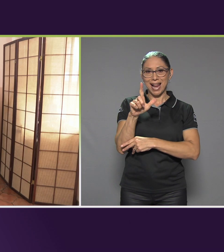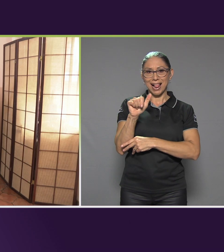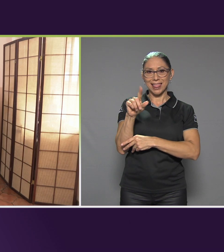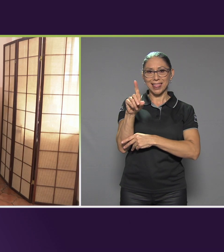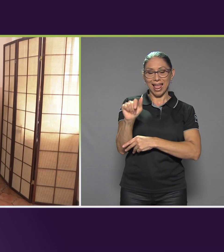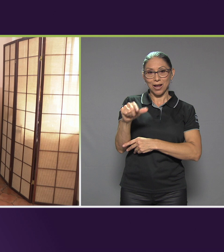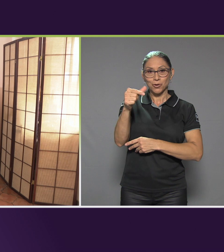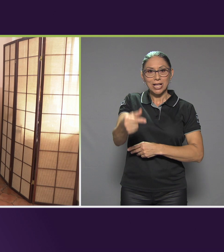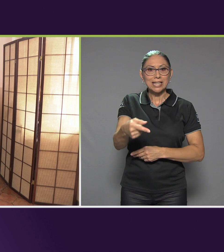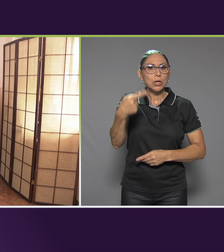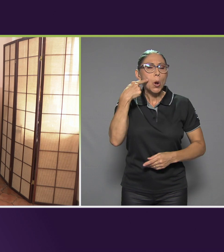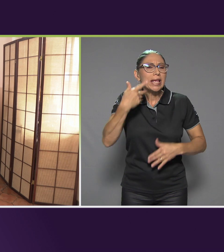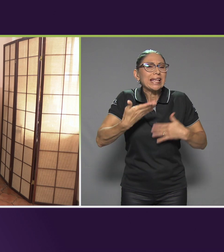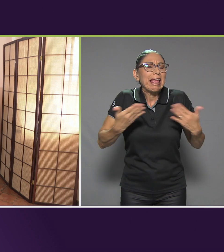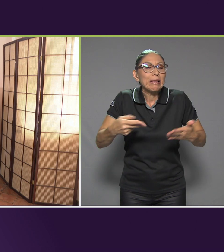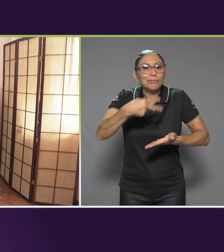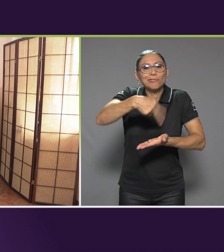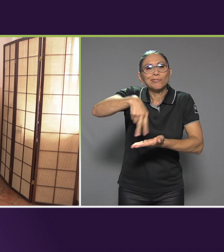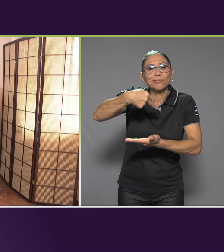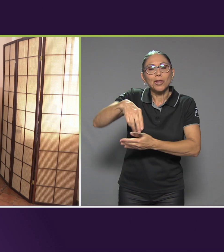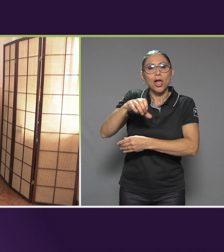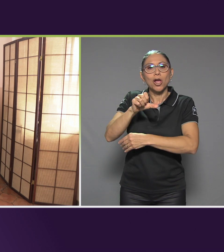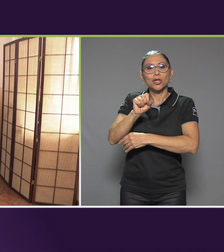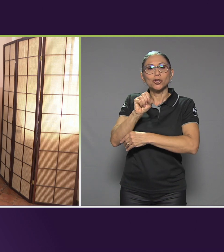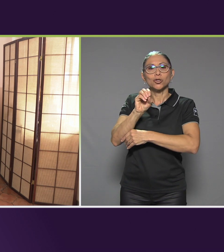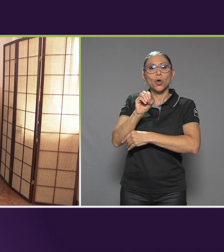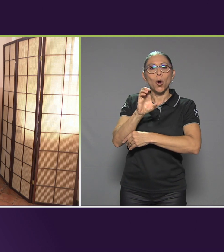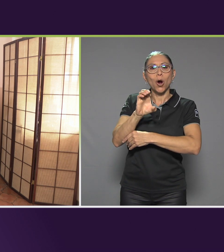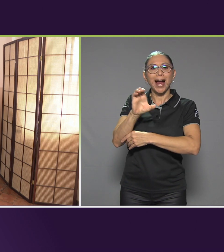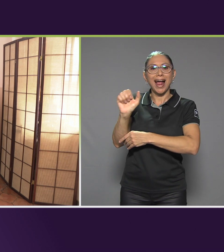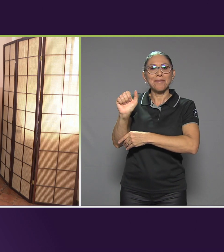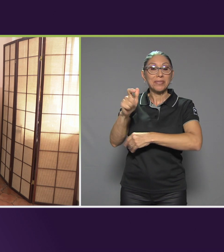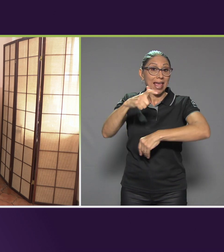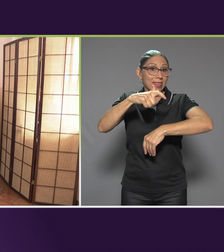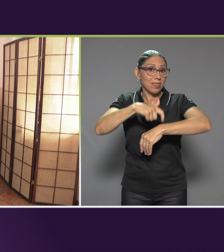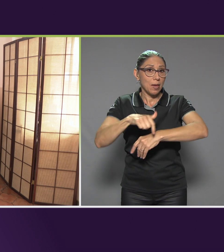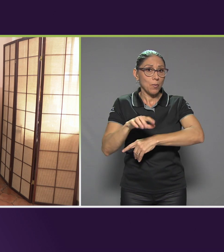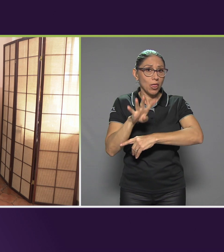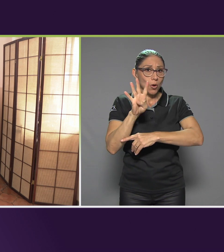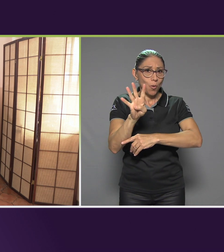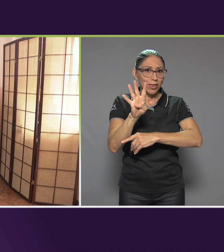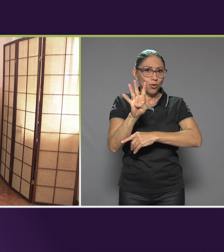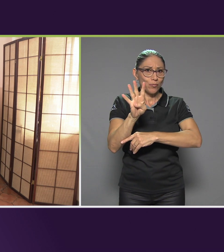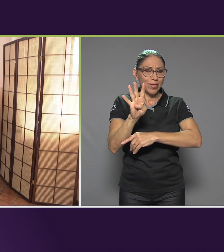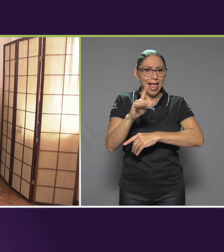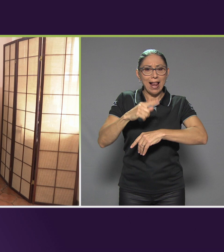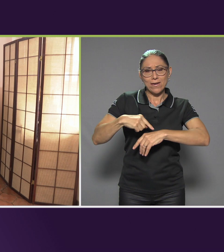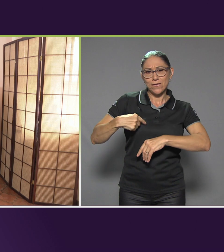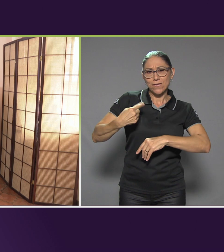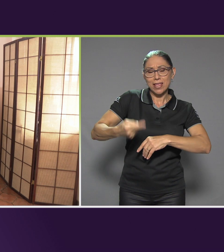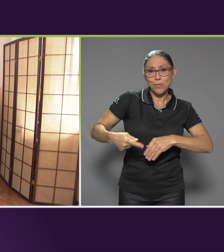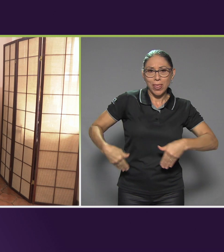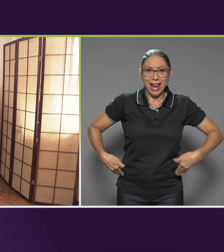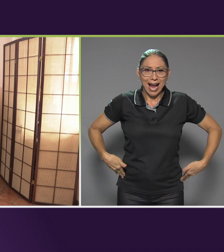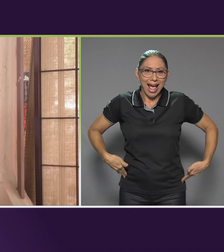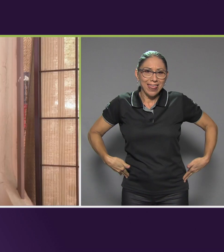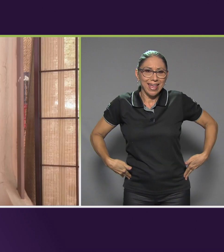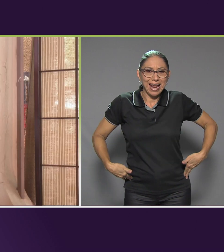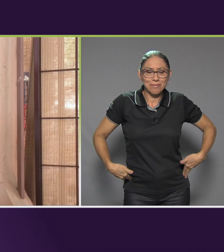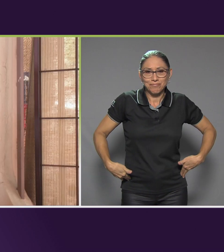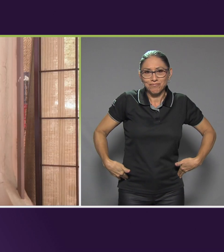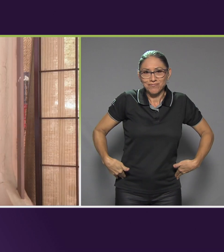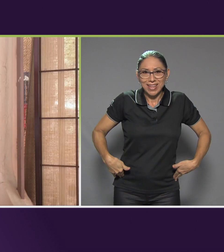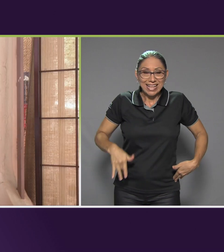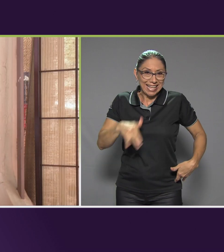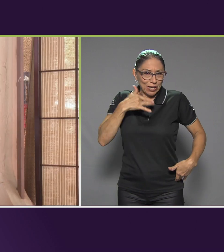A ver, soca, es tiempo de cuatro también, el ritmo en la cadera, se baila, se sienta uno en la cadera y